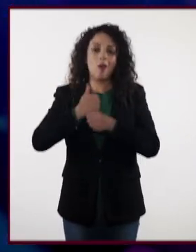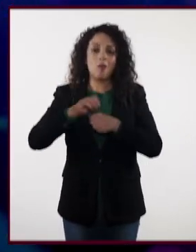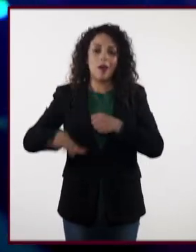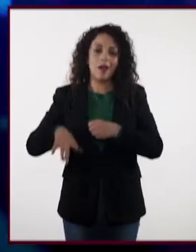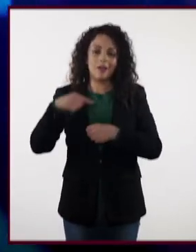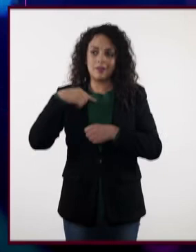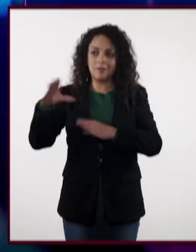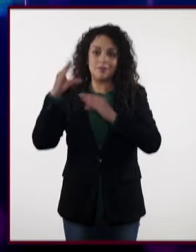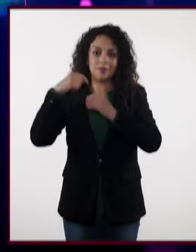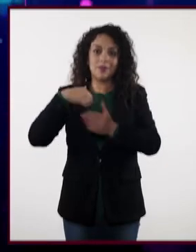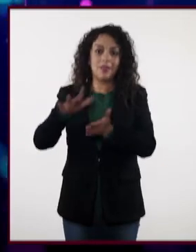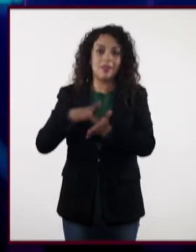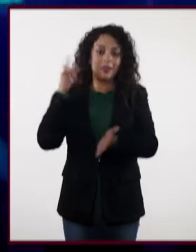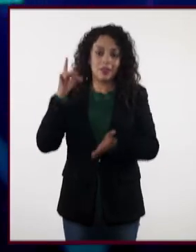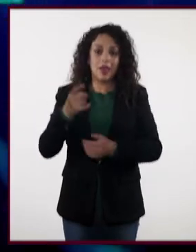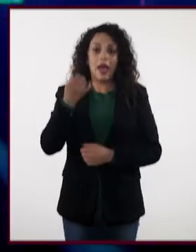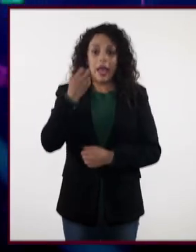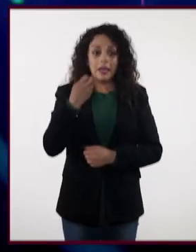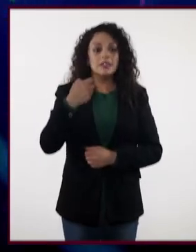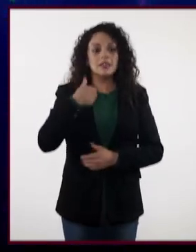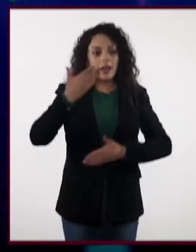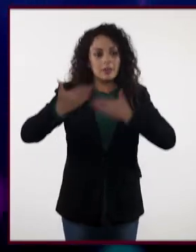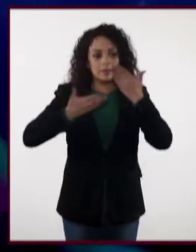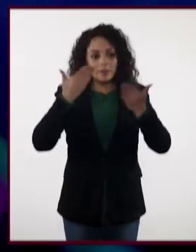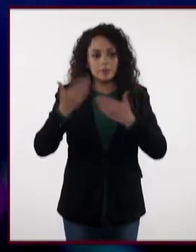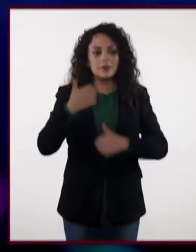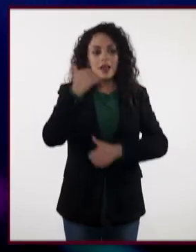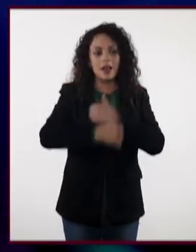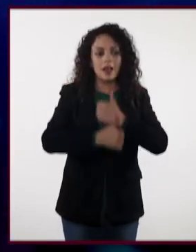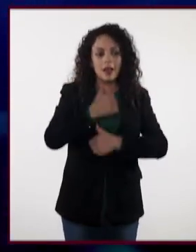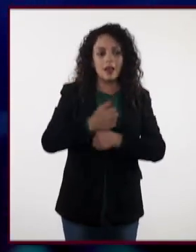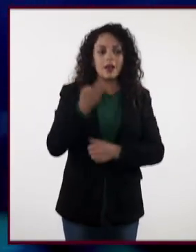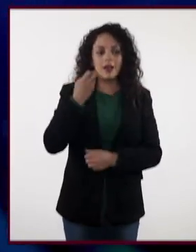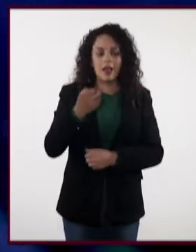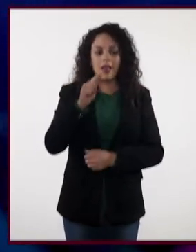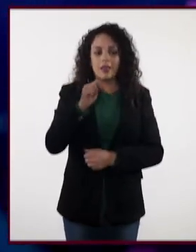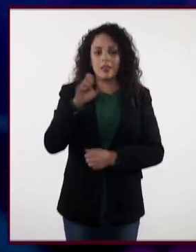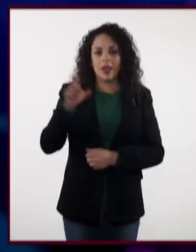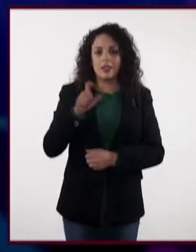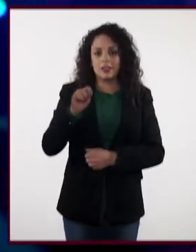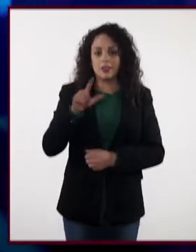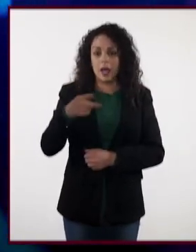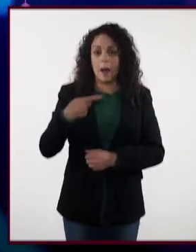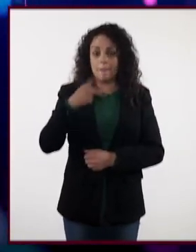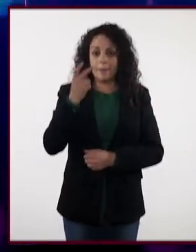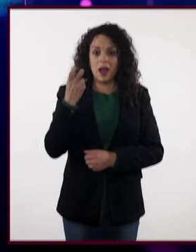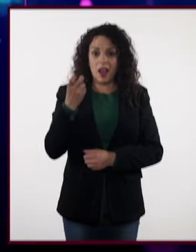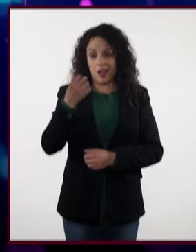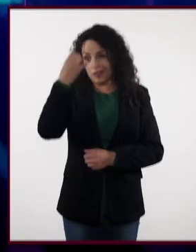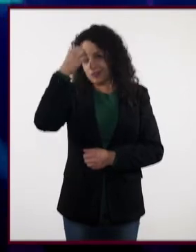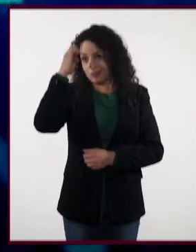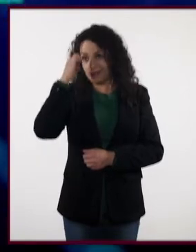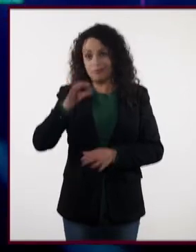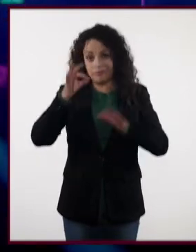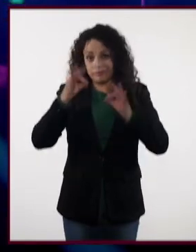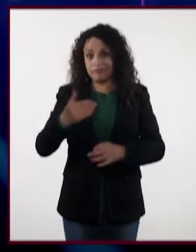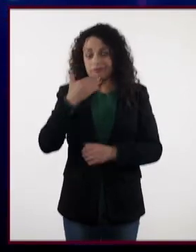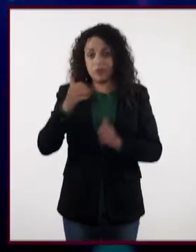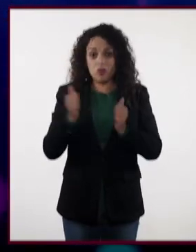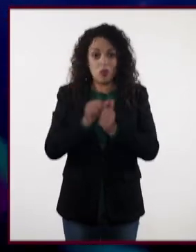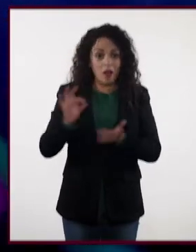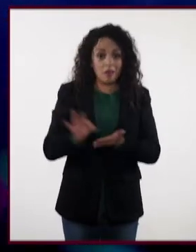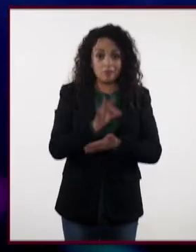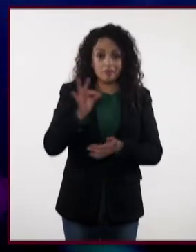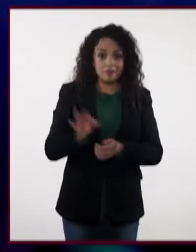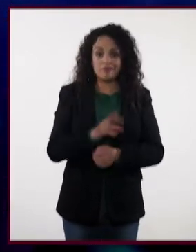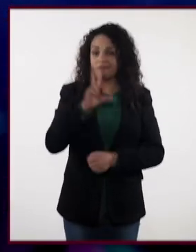fue lo que me llevó a estudiar como carrera de diseño textil. Pero realmente ahí no tuve una muy buena experiencia con el bordado porque no